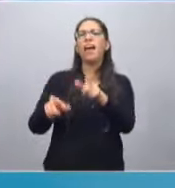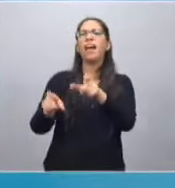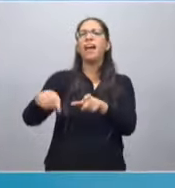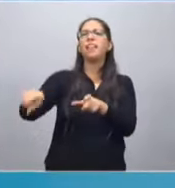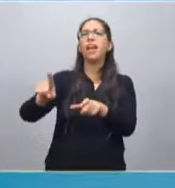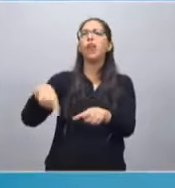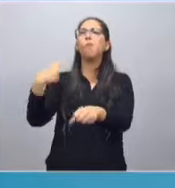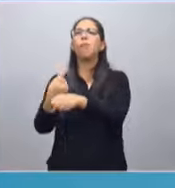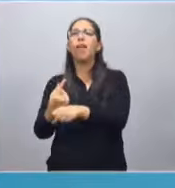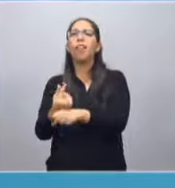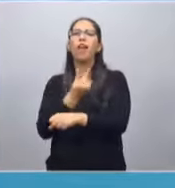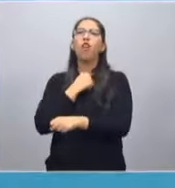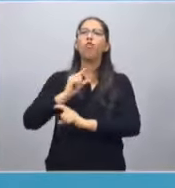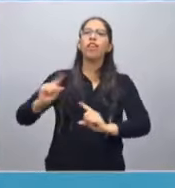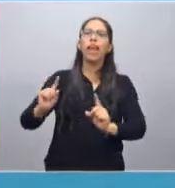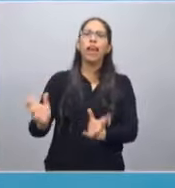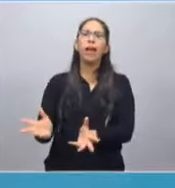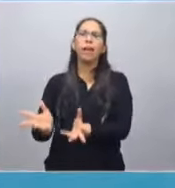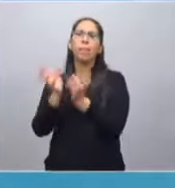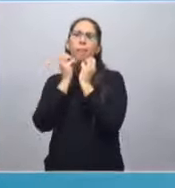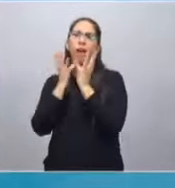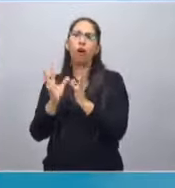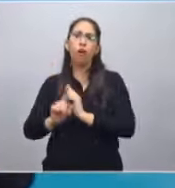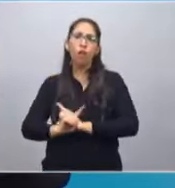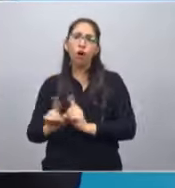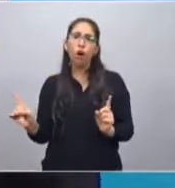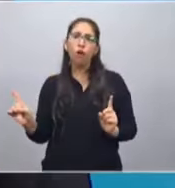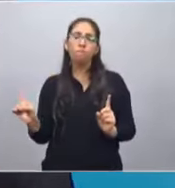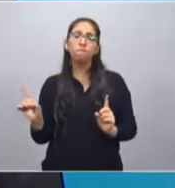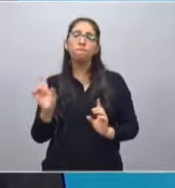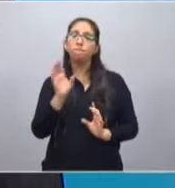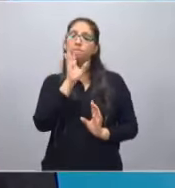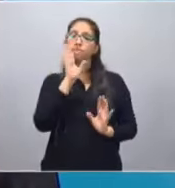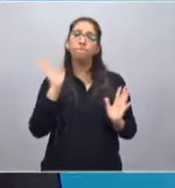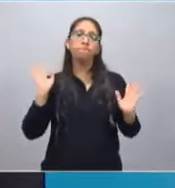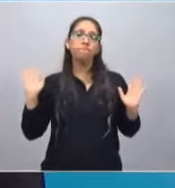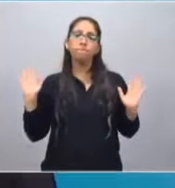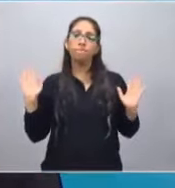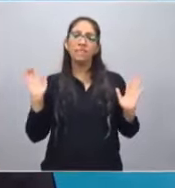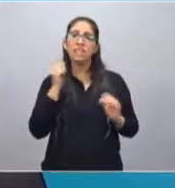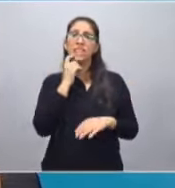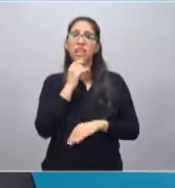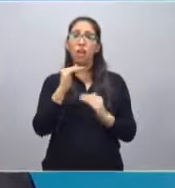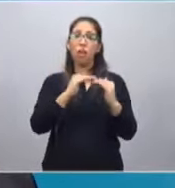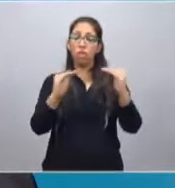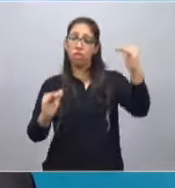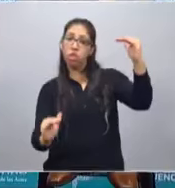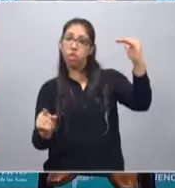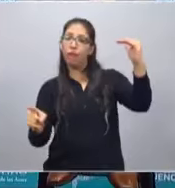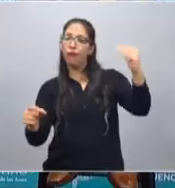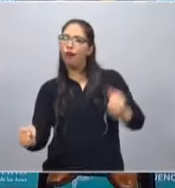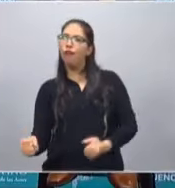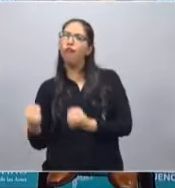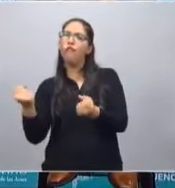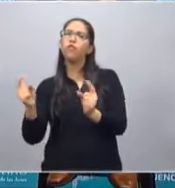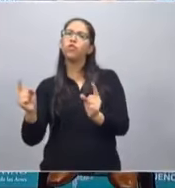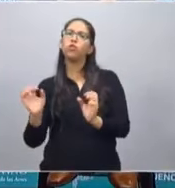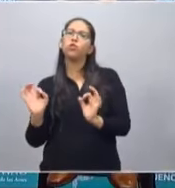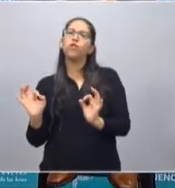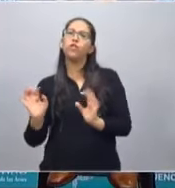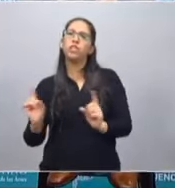gente que no quiso no como aquel que dice bueno el que está en una condición vulnerable es porque no se forzó lo